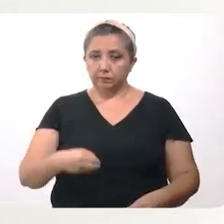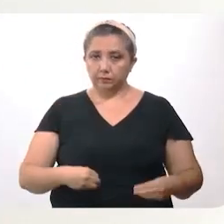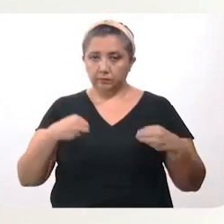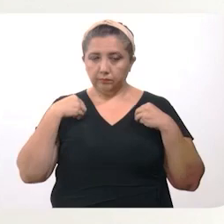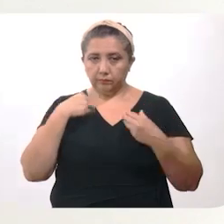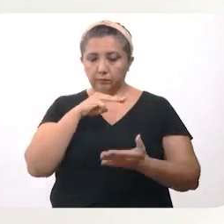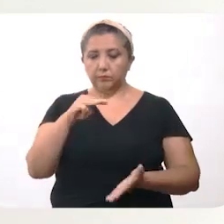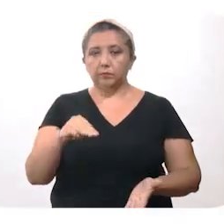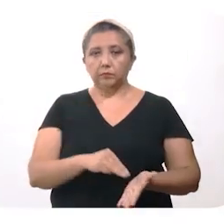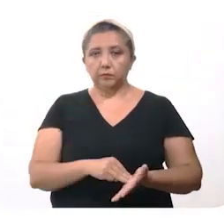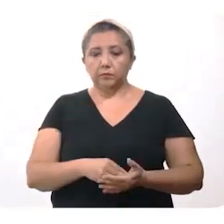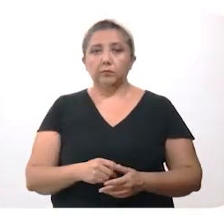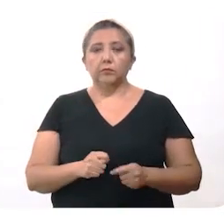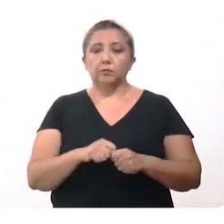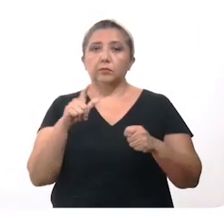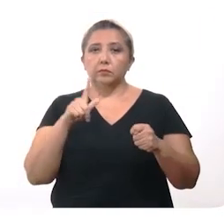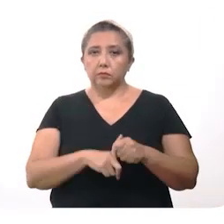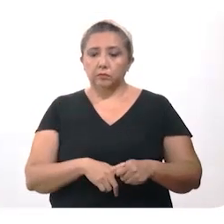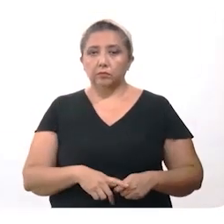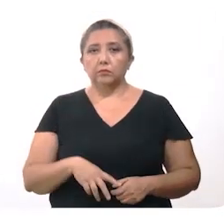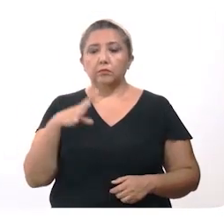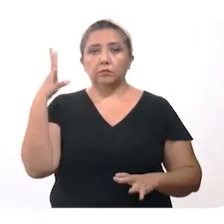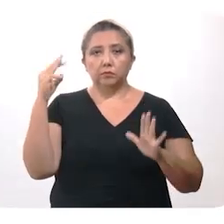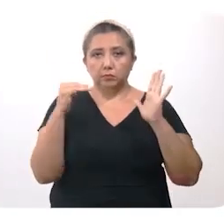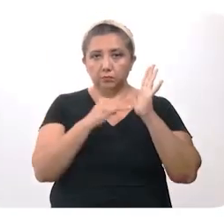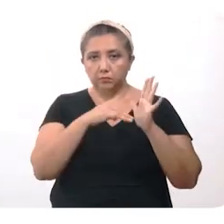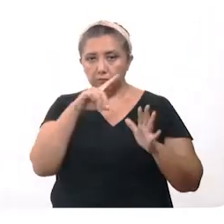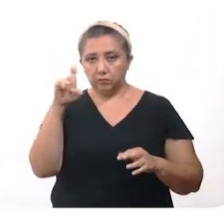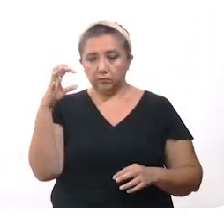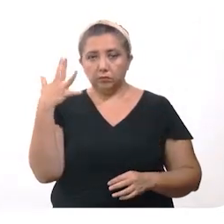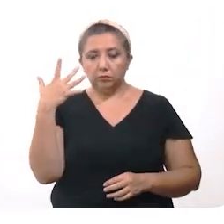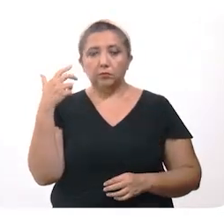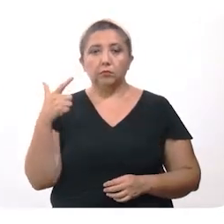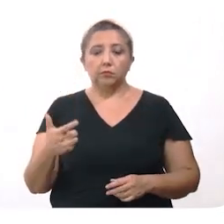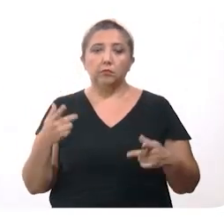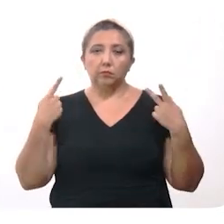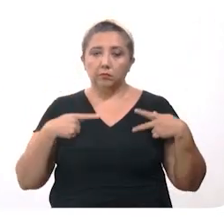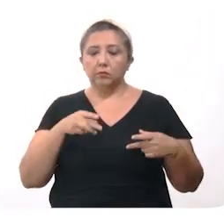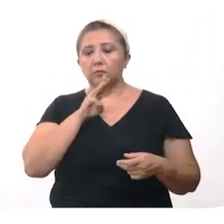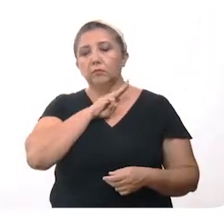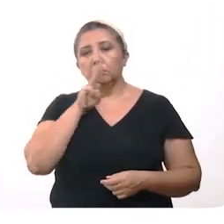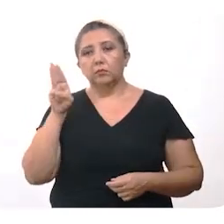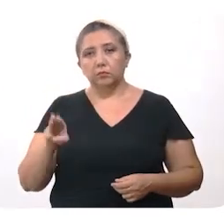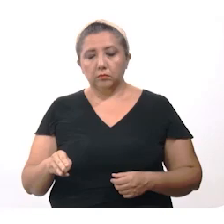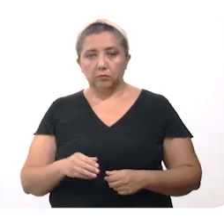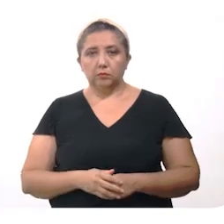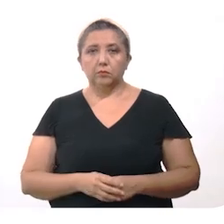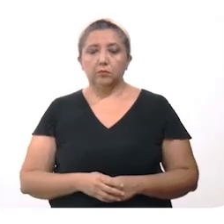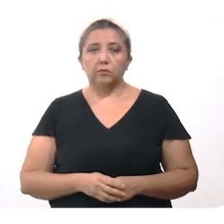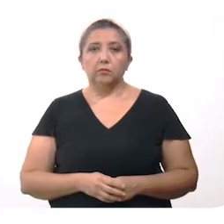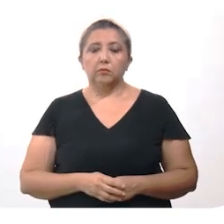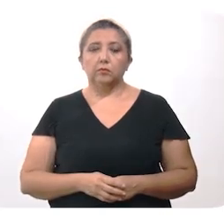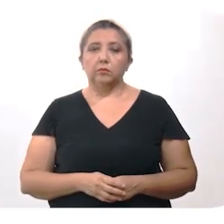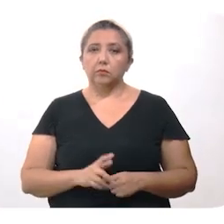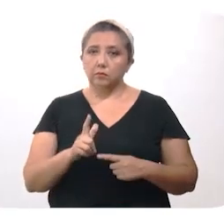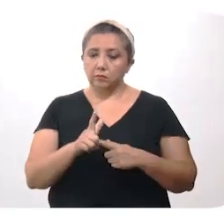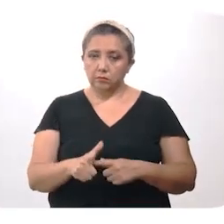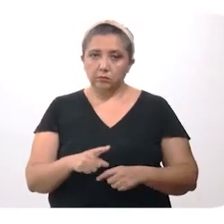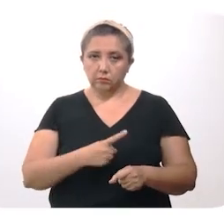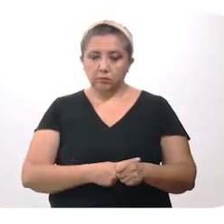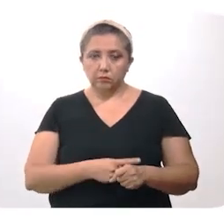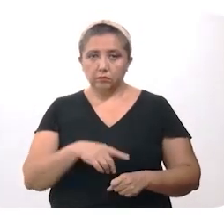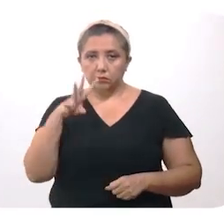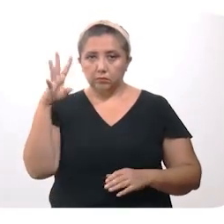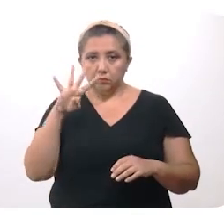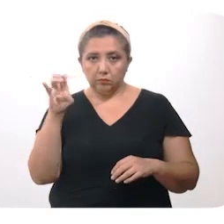residían en Mérida. En total, son 4.157 las personas fallecidas a causa del coronavirus. De los casos